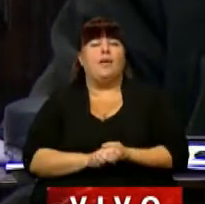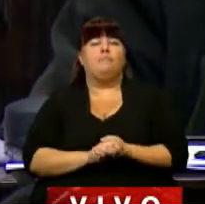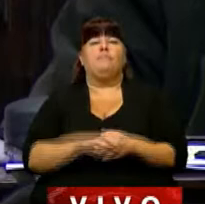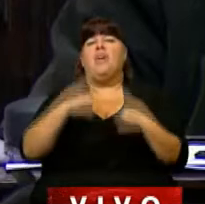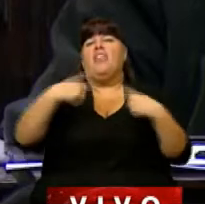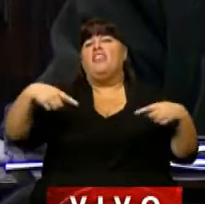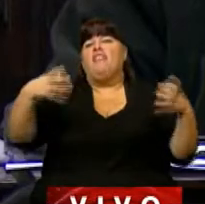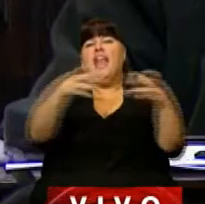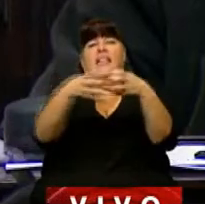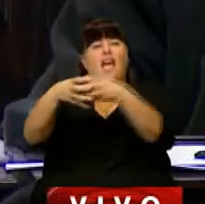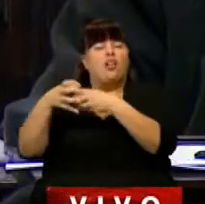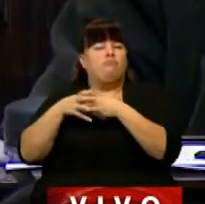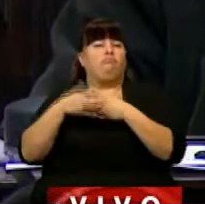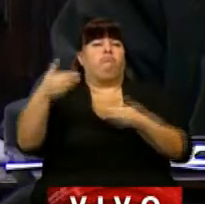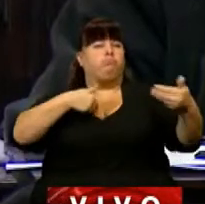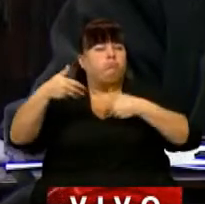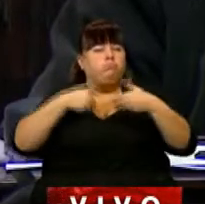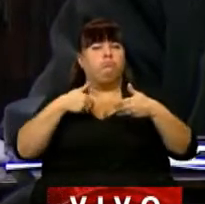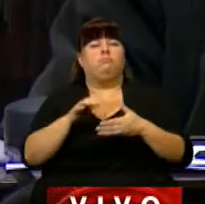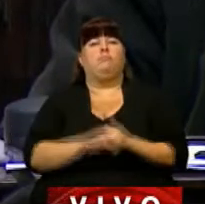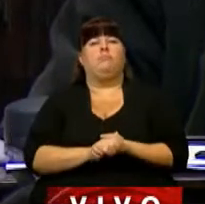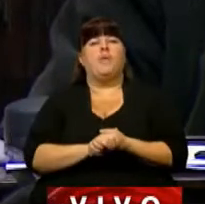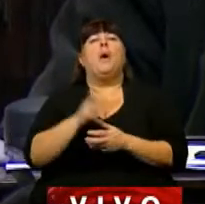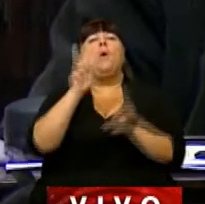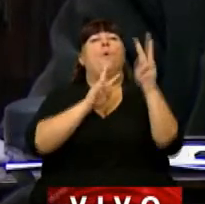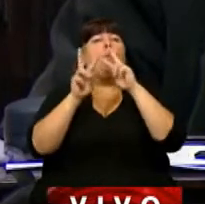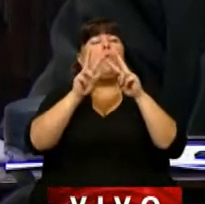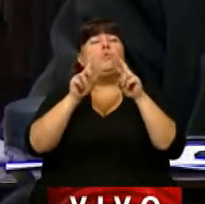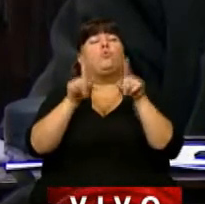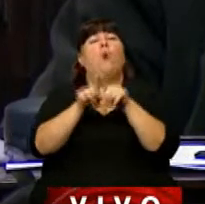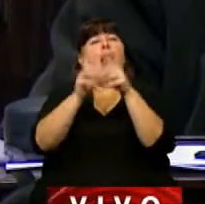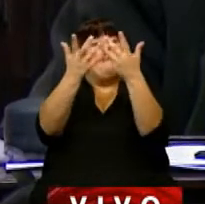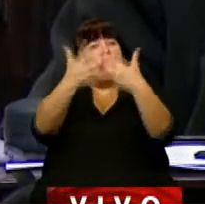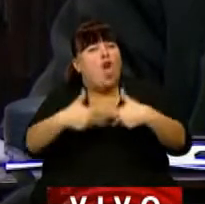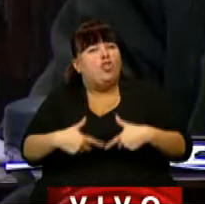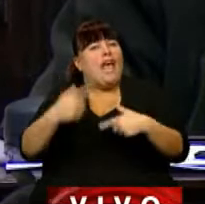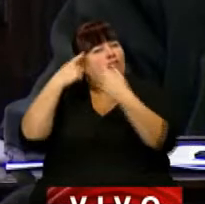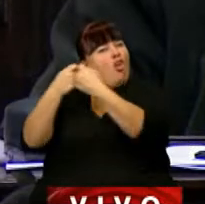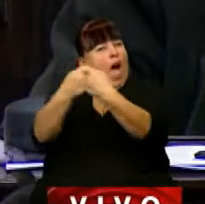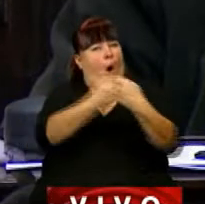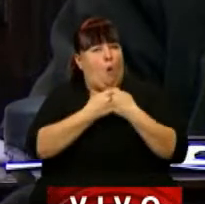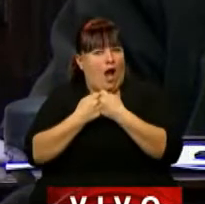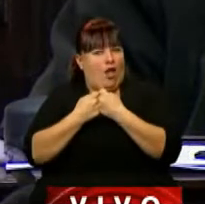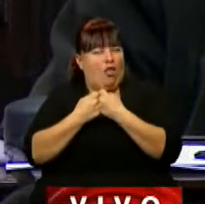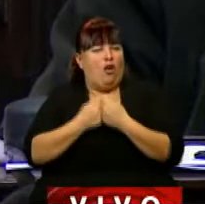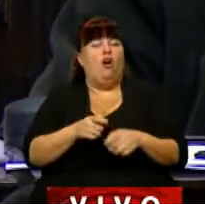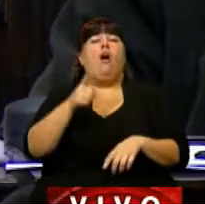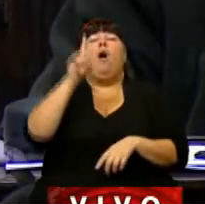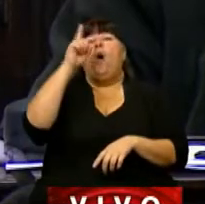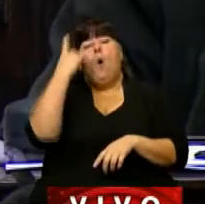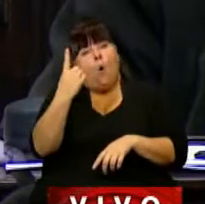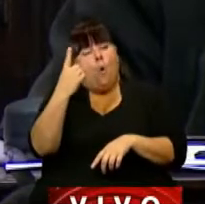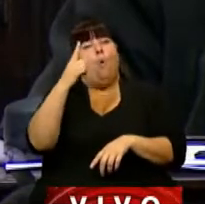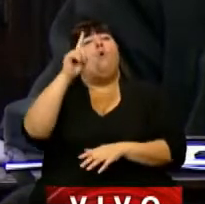distintas organizaciones, en construir un proyecto de consenso, presidente. Hay uno que